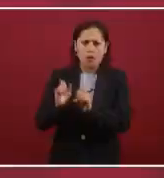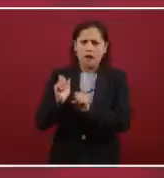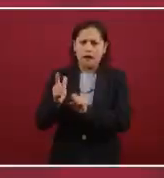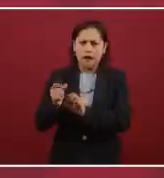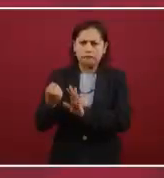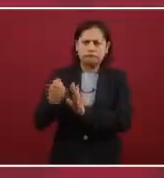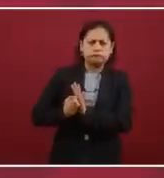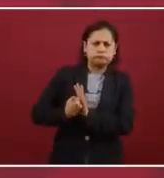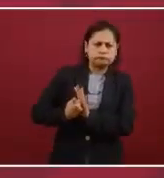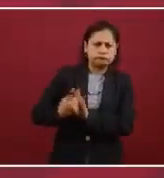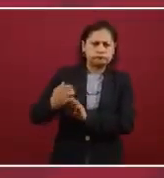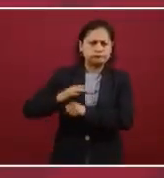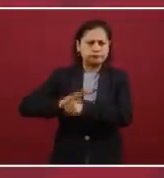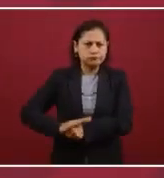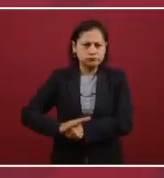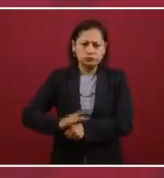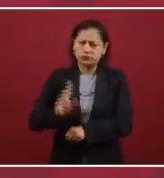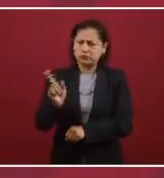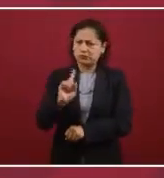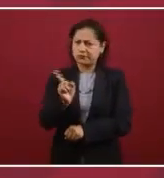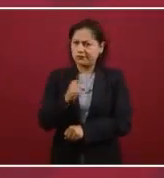A veces